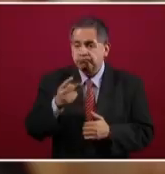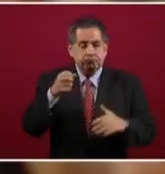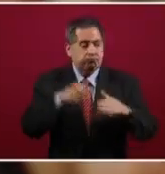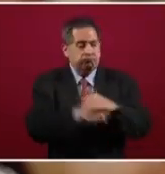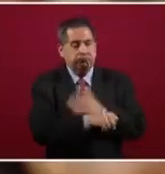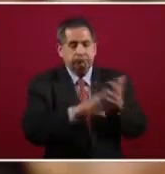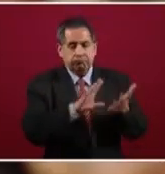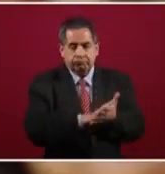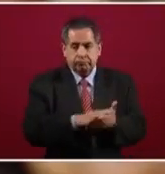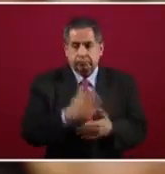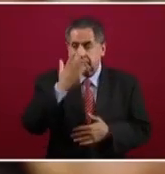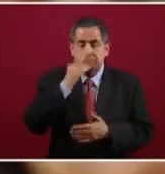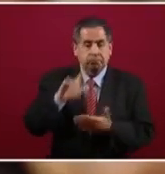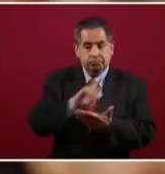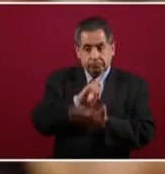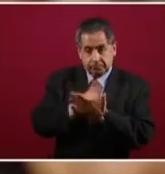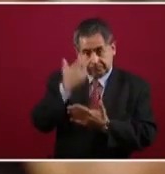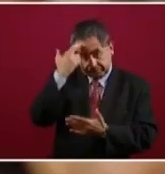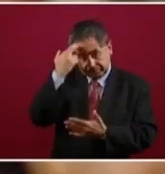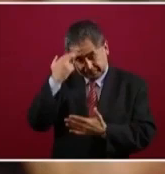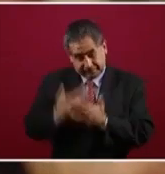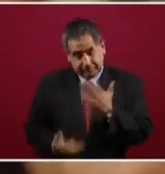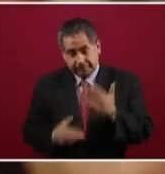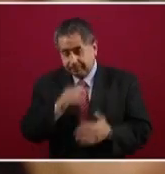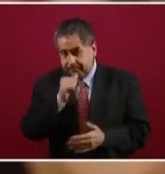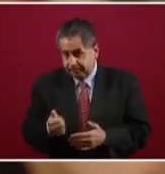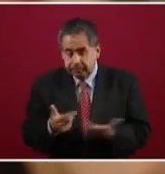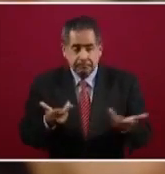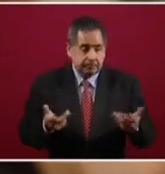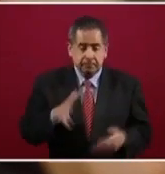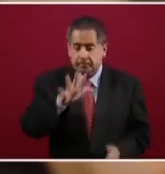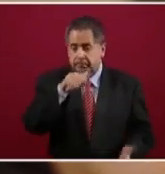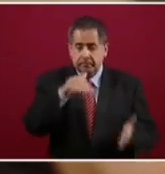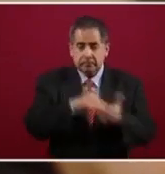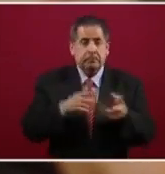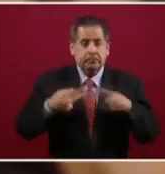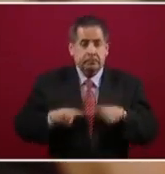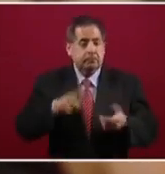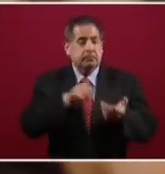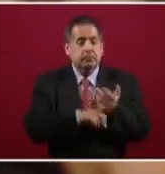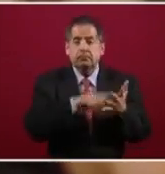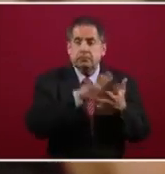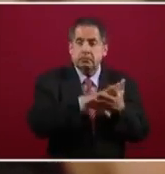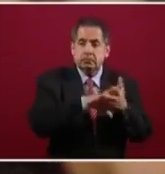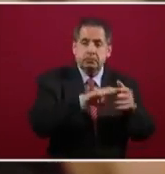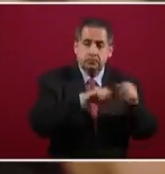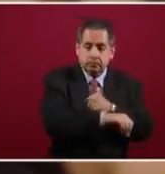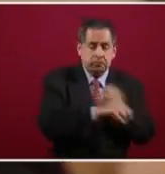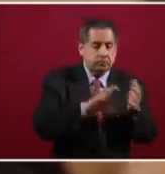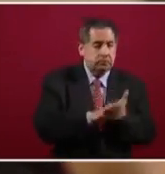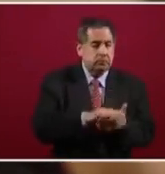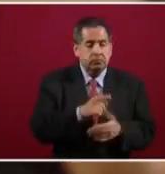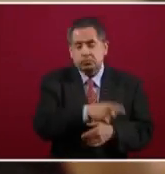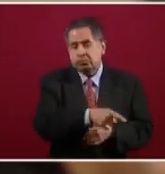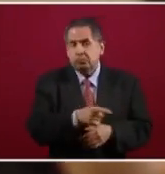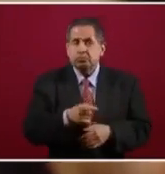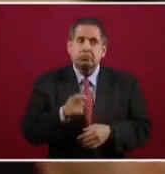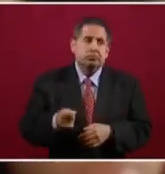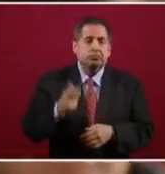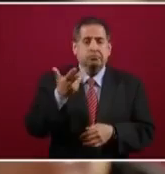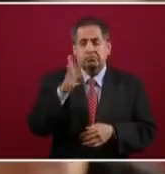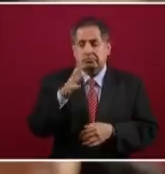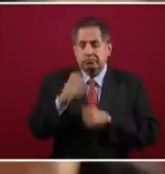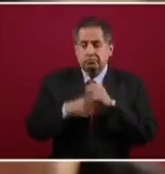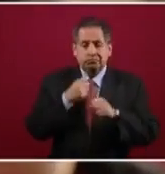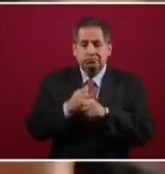está tipificado como delito, alrededor de 5,000 personas se encuentran actualmente en prisión y pagan sentencias de hasta 10 años de